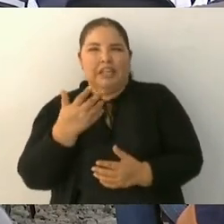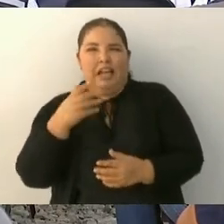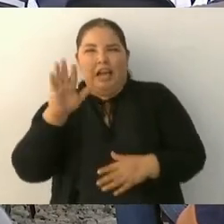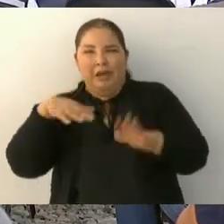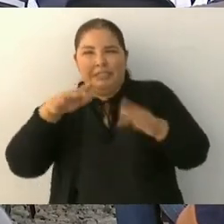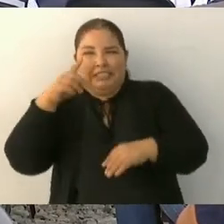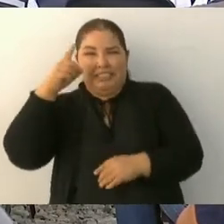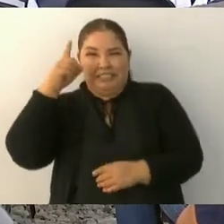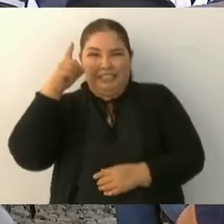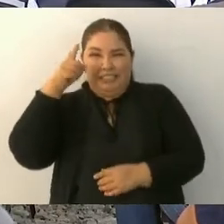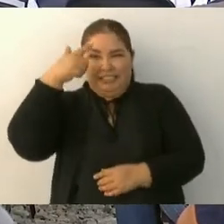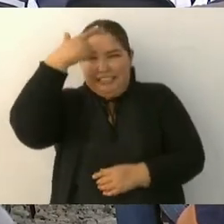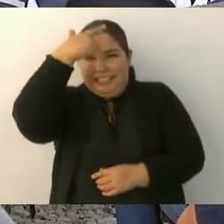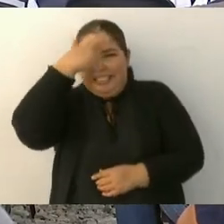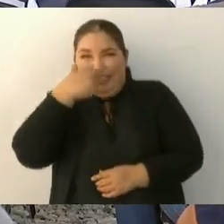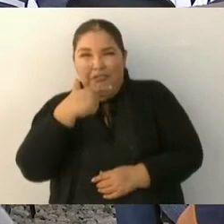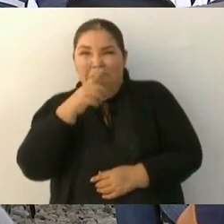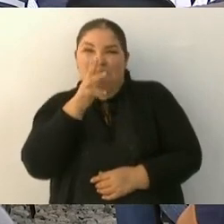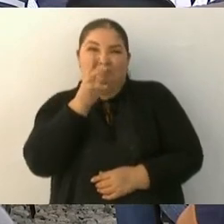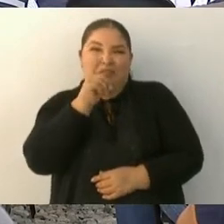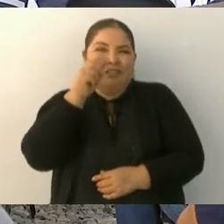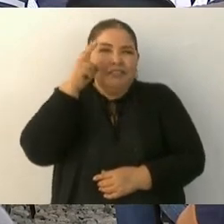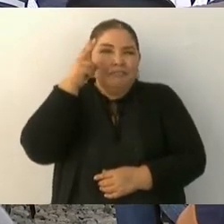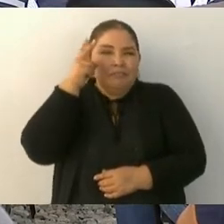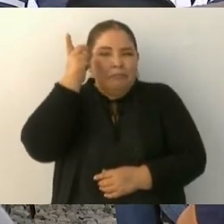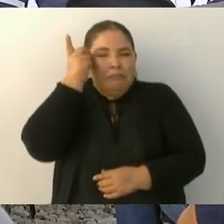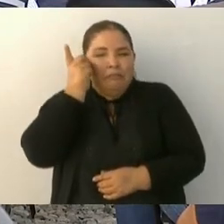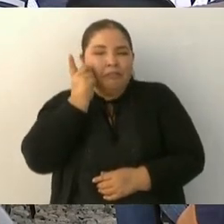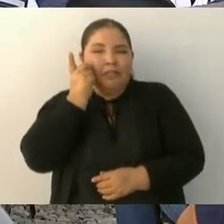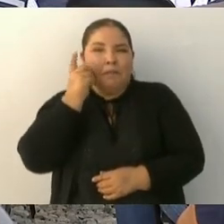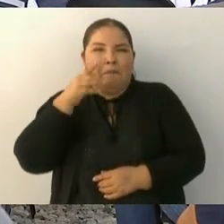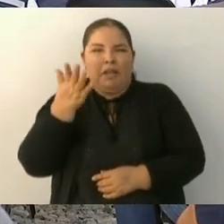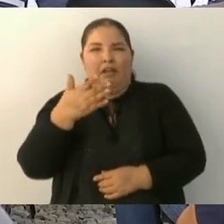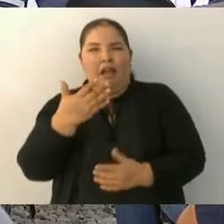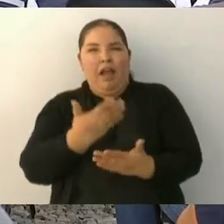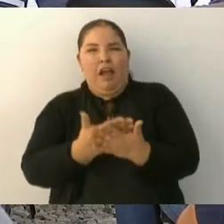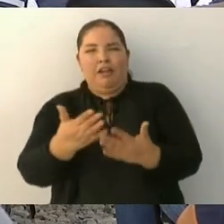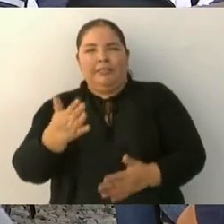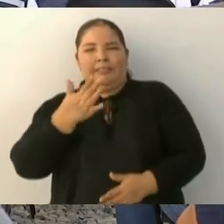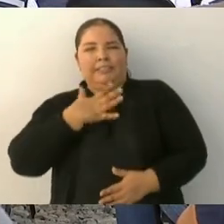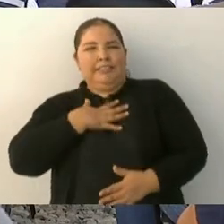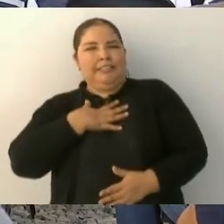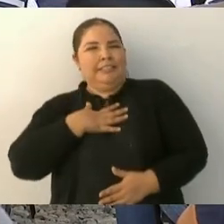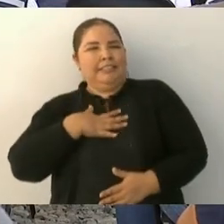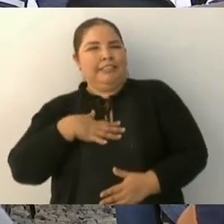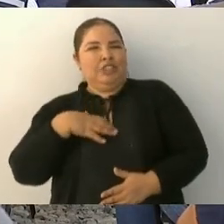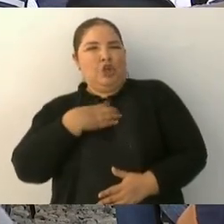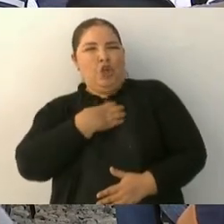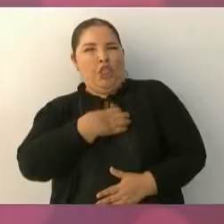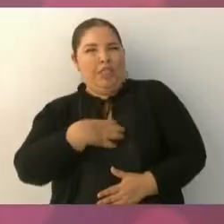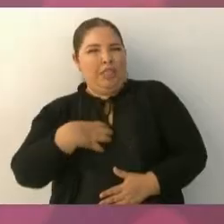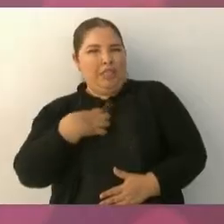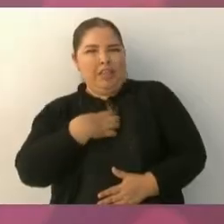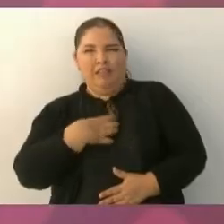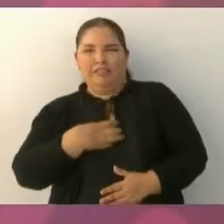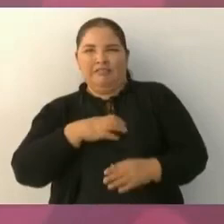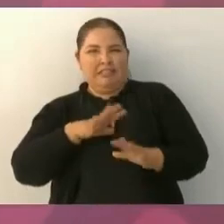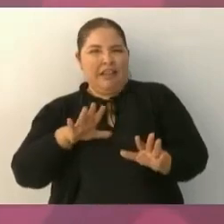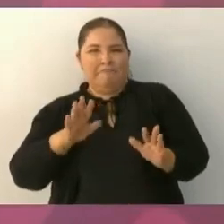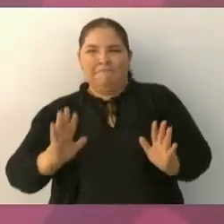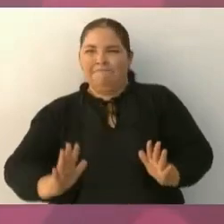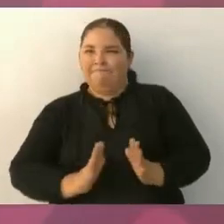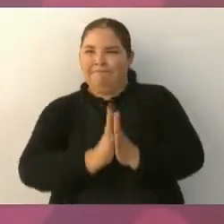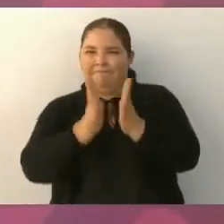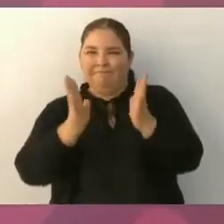noches de sueño, pero que la satisfacción que nos brinda de estar participando en obras